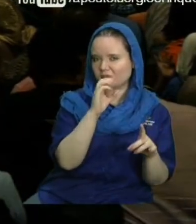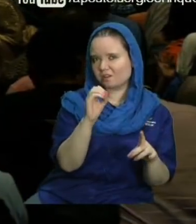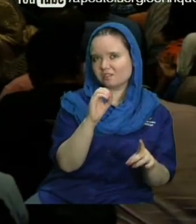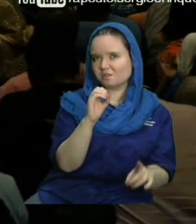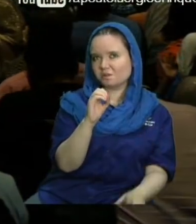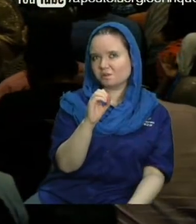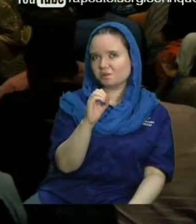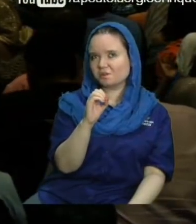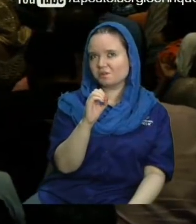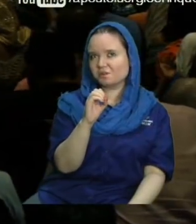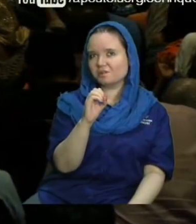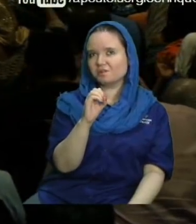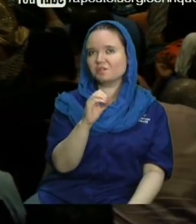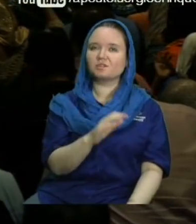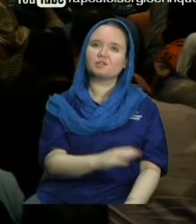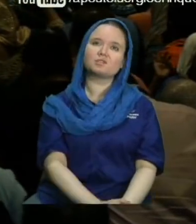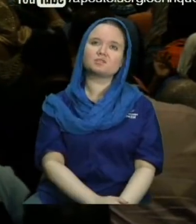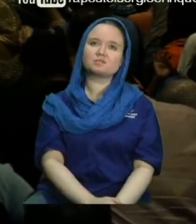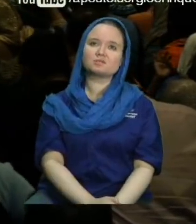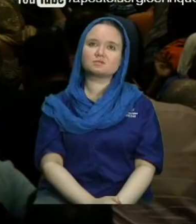roce,